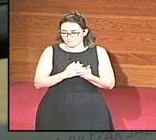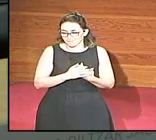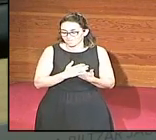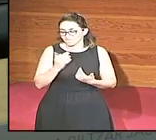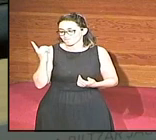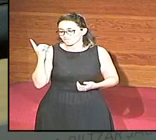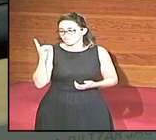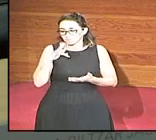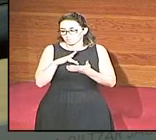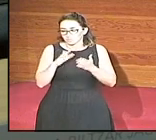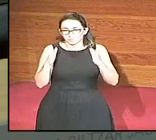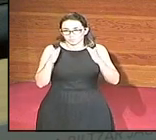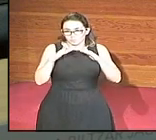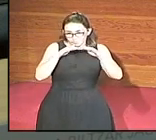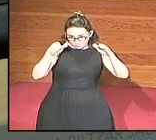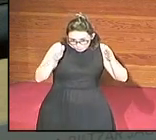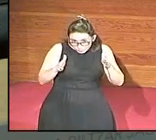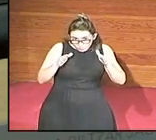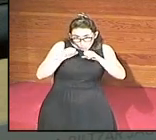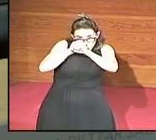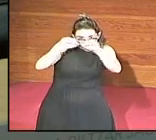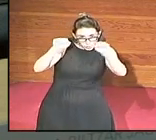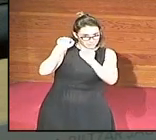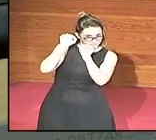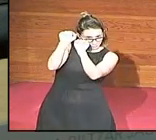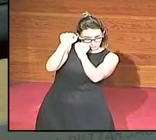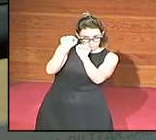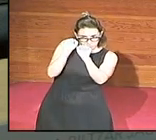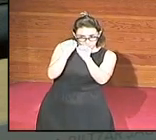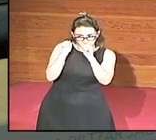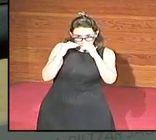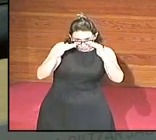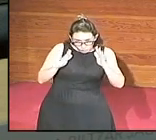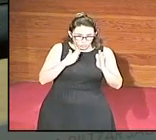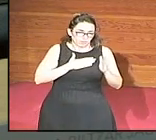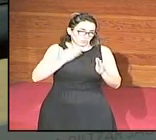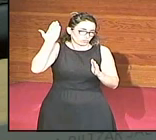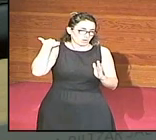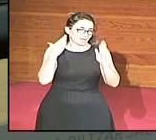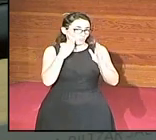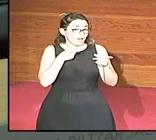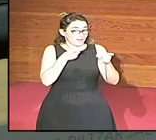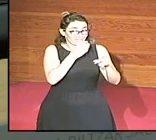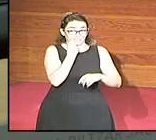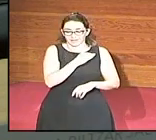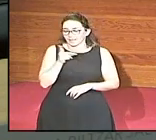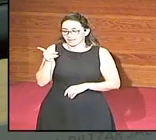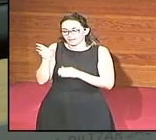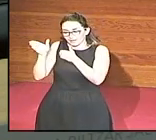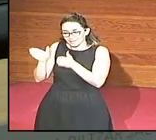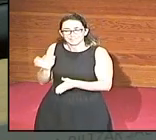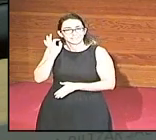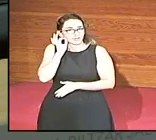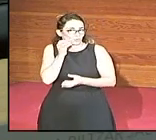esto es un refugio antibombas de esos de la Guerra Fría. Y la historia de esta señora era un poco